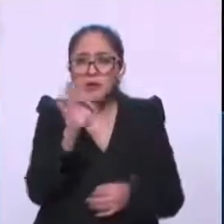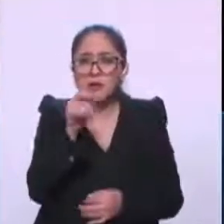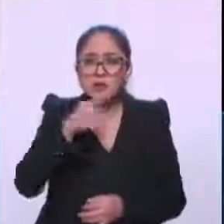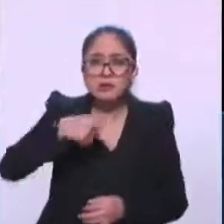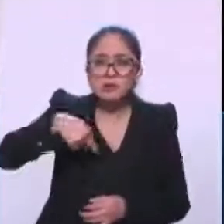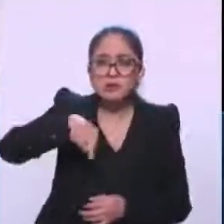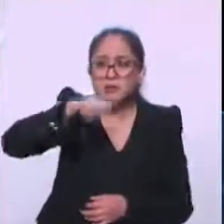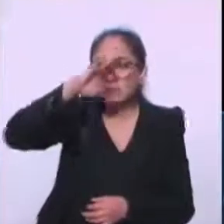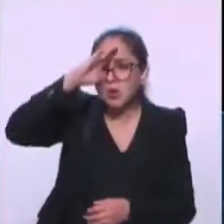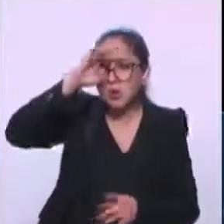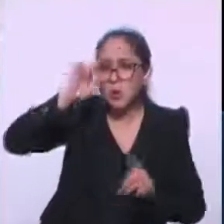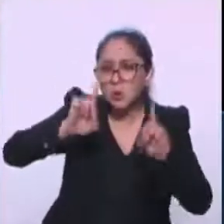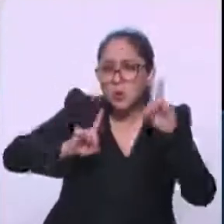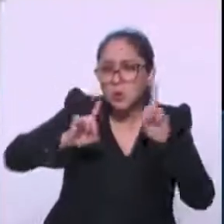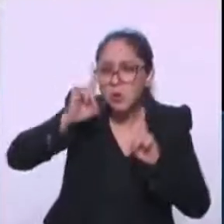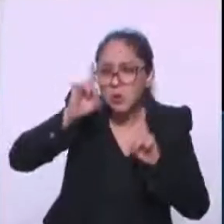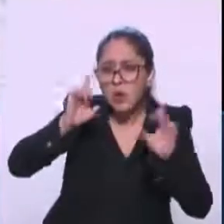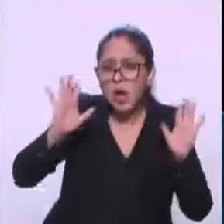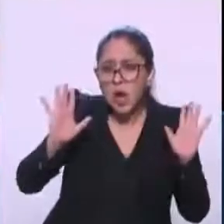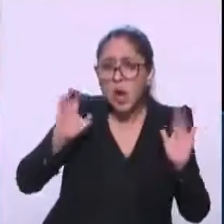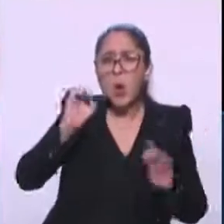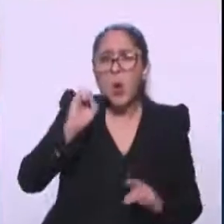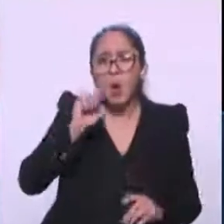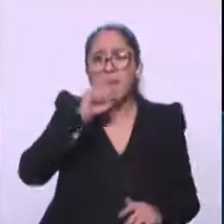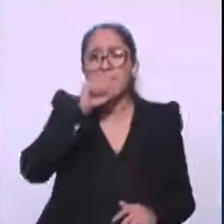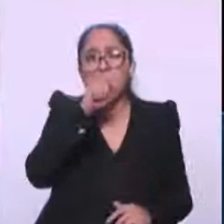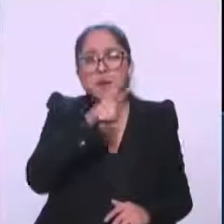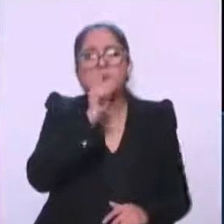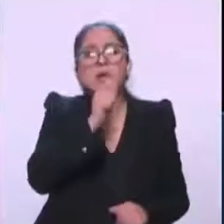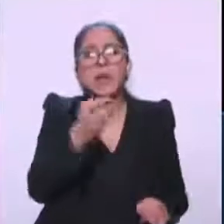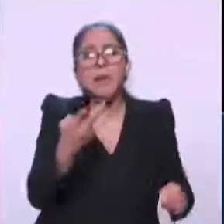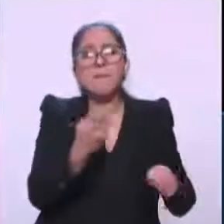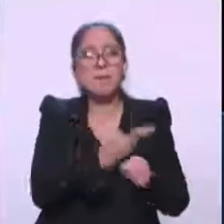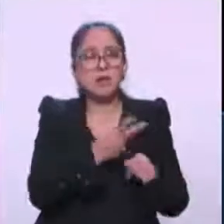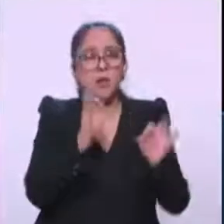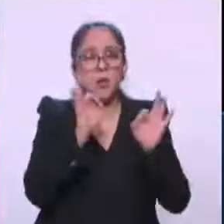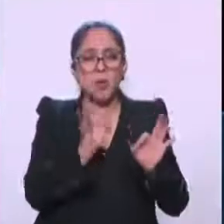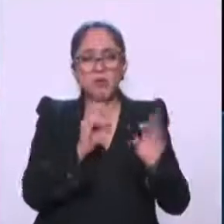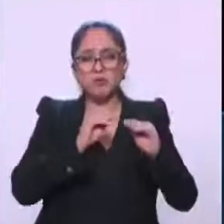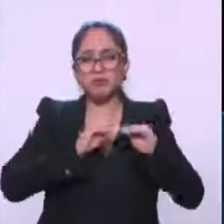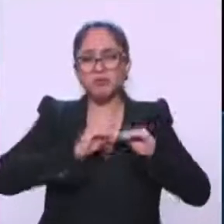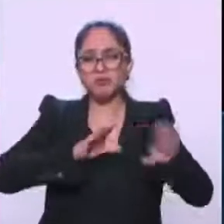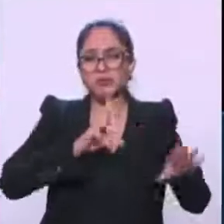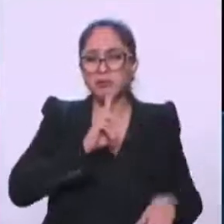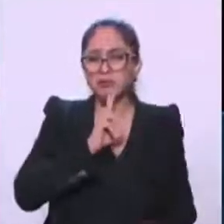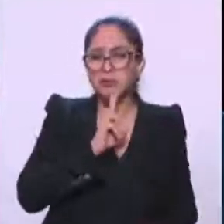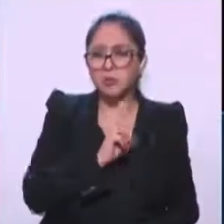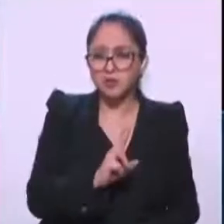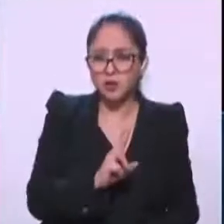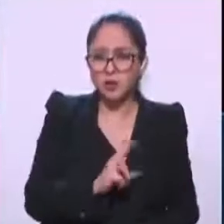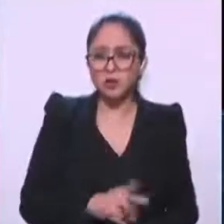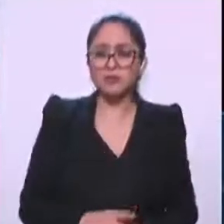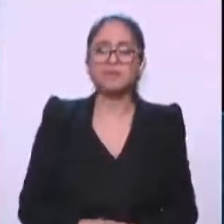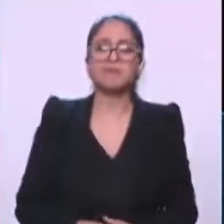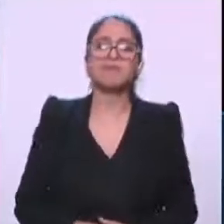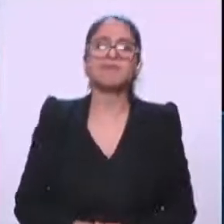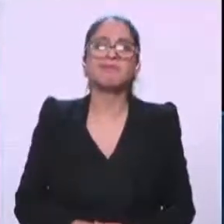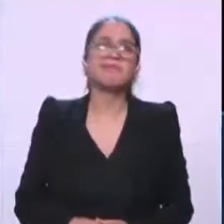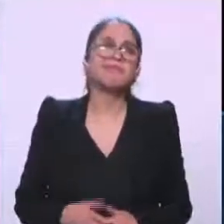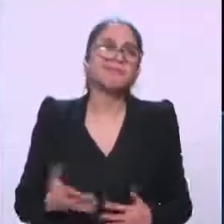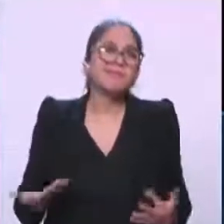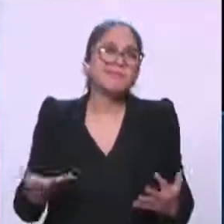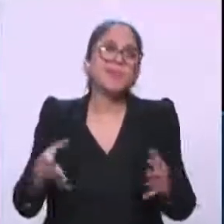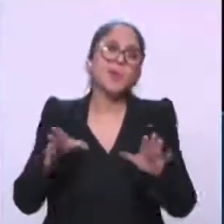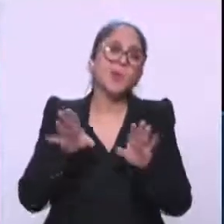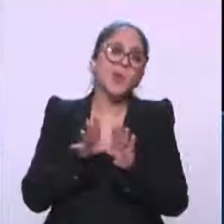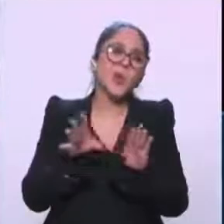podrías hablar ahorita de una tendencia en ese resultado? Más que una tendencia general, yo les diría